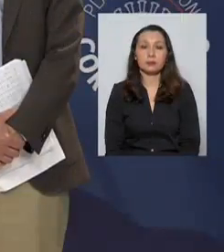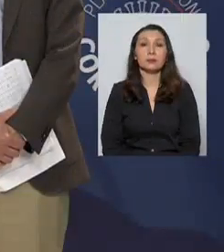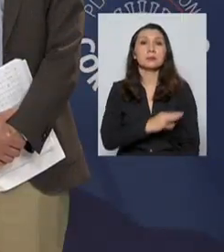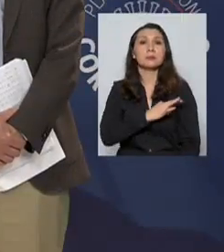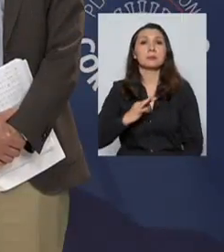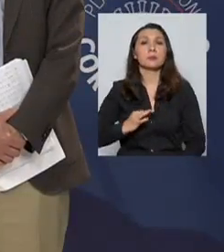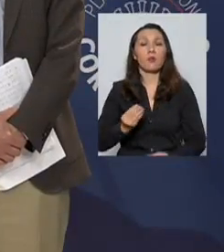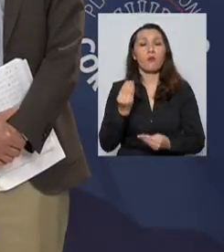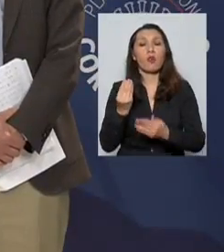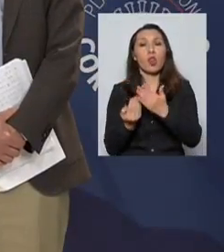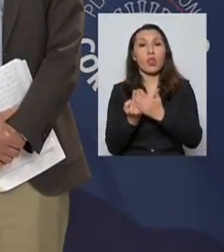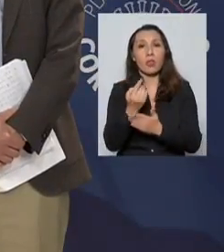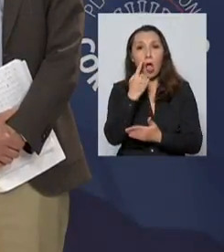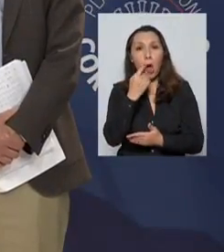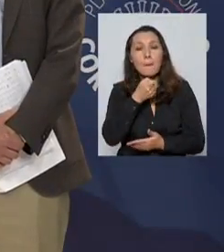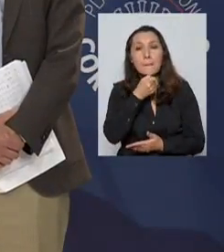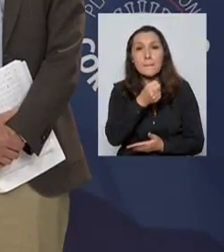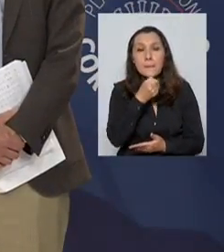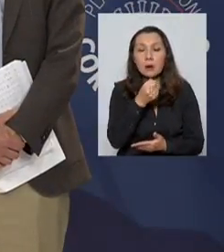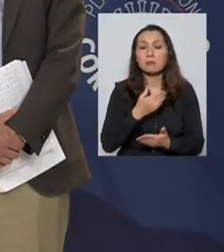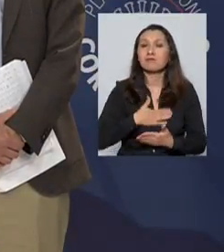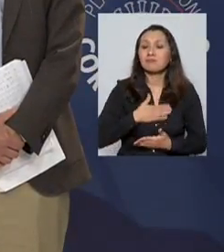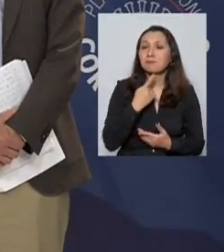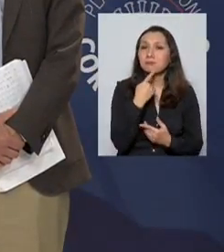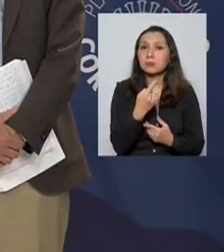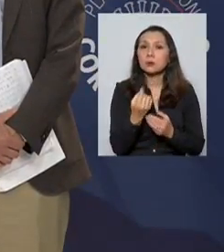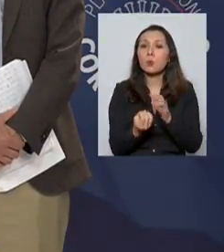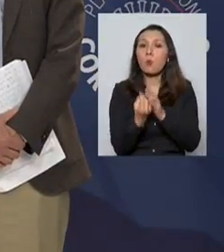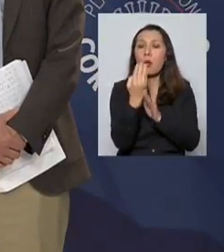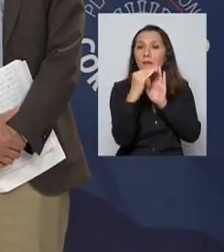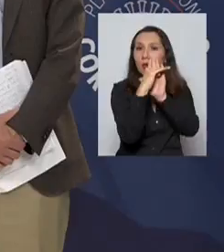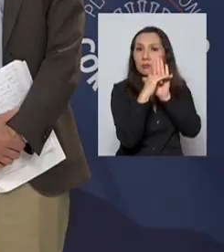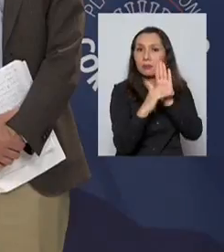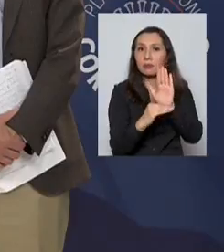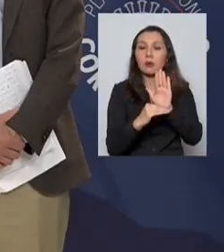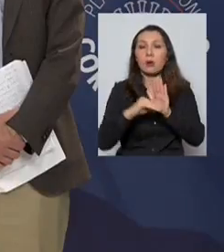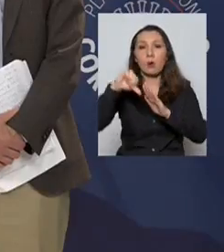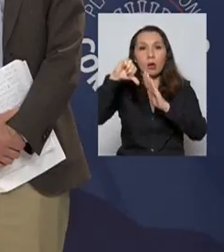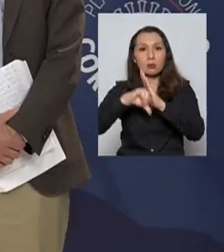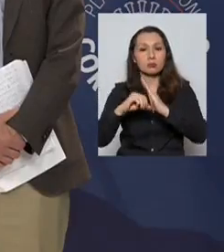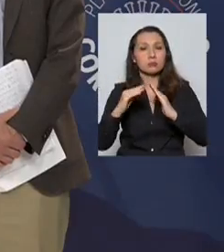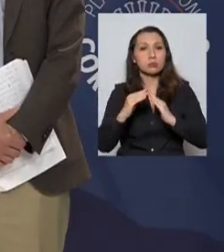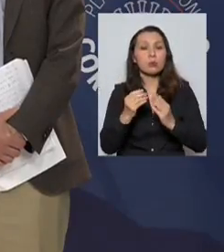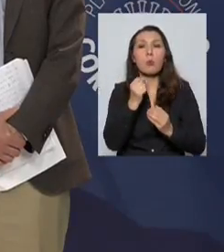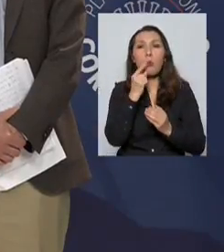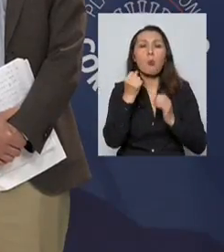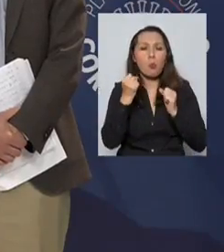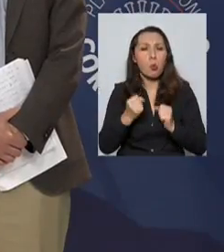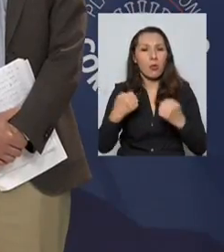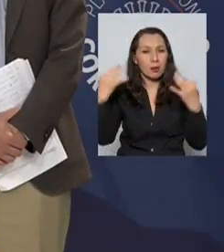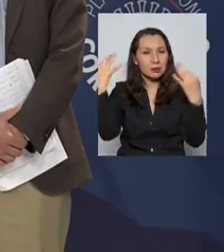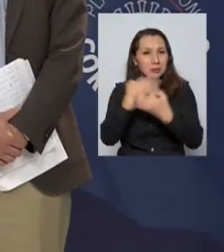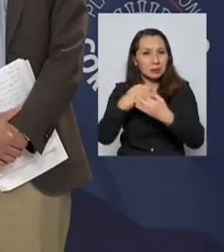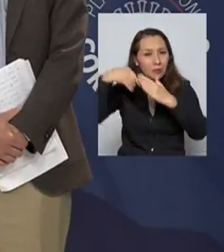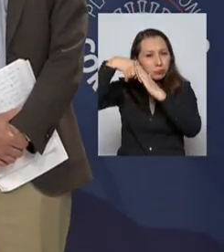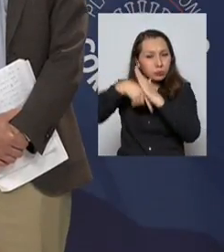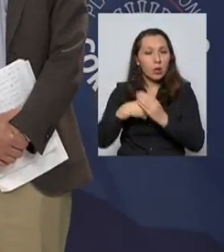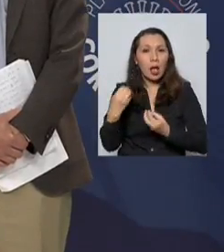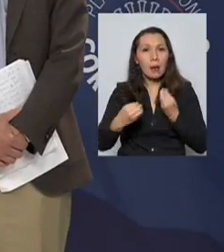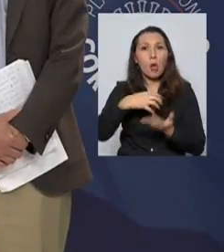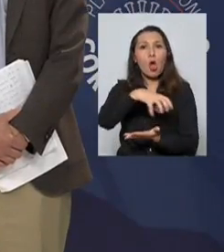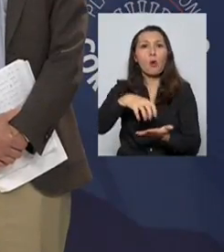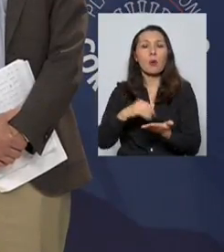Ministro, ¿qué tal? Muy buenos días. Le queríamos preguntar respecto a estas nuevas medidas y las cuarentenas, si nos puede profundizar un poco más, por ejemplo, lo que sucede en la